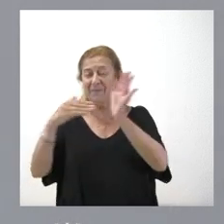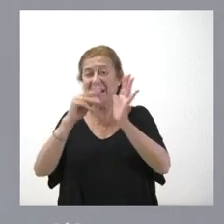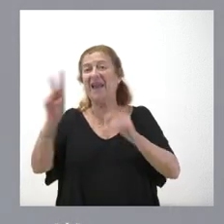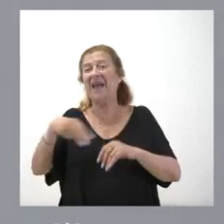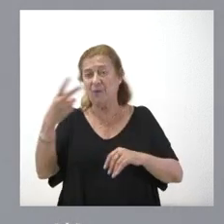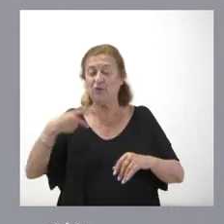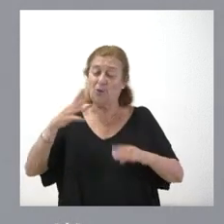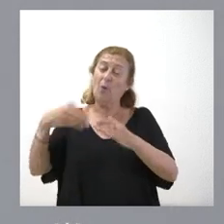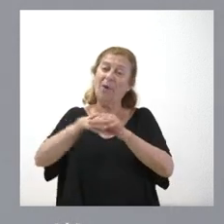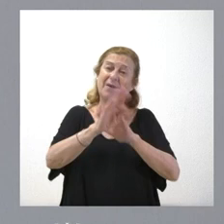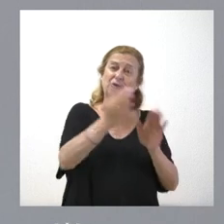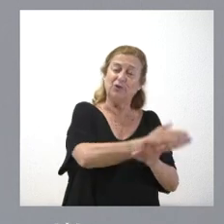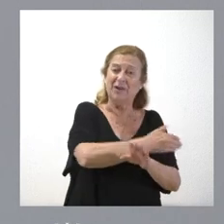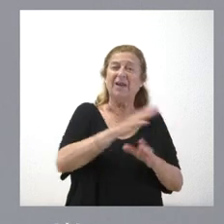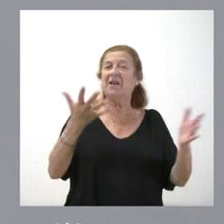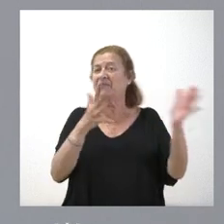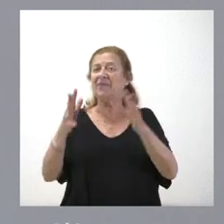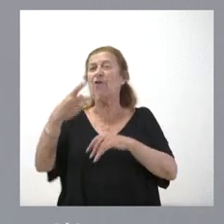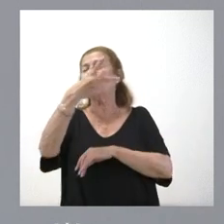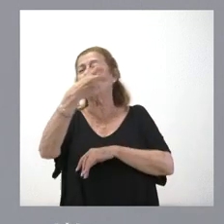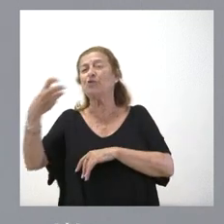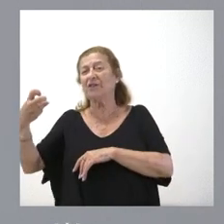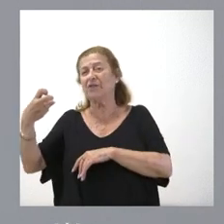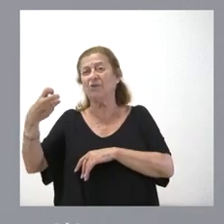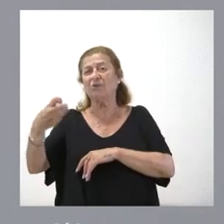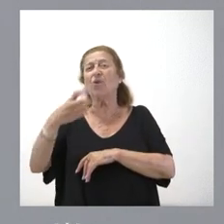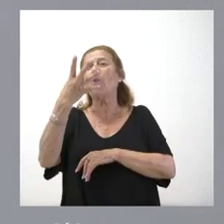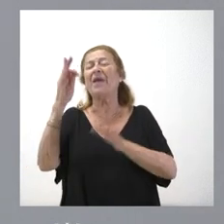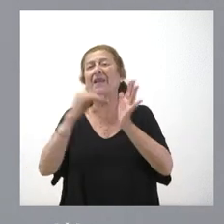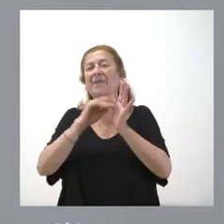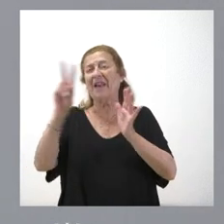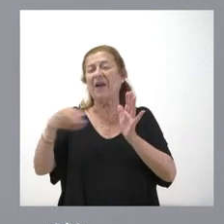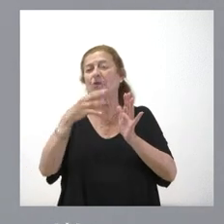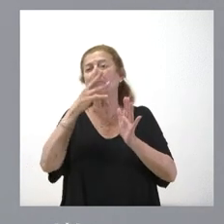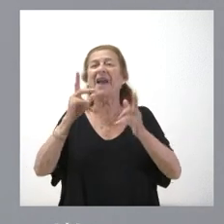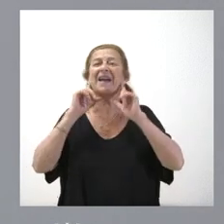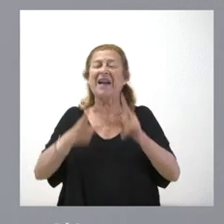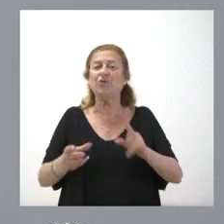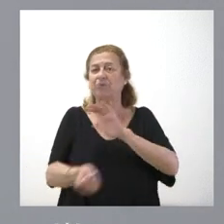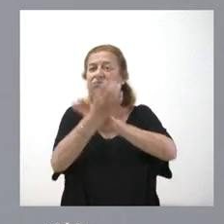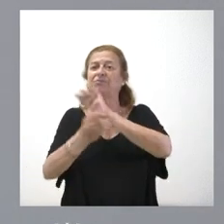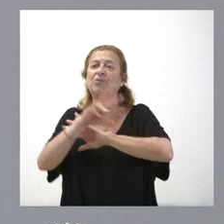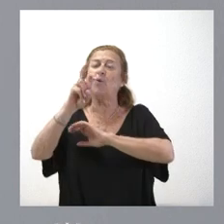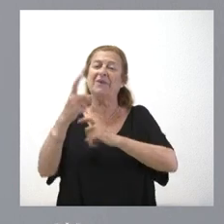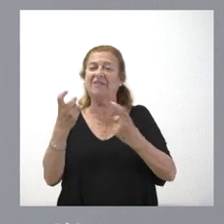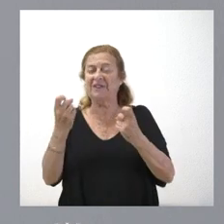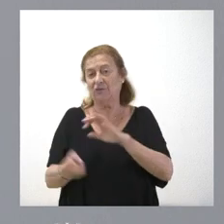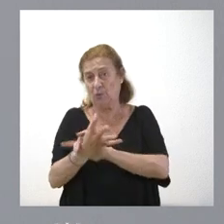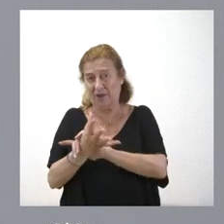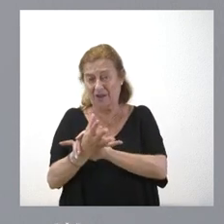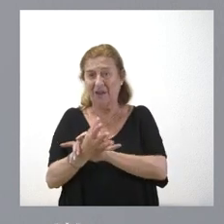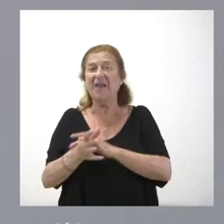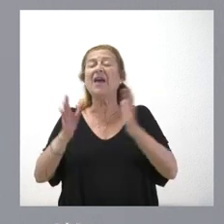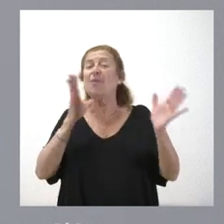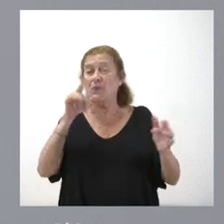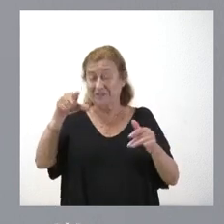quedamos reservado una partida de aproximadamente unos 200 40,000 para el caso de nuevas necesidades que pudieran surgir como